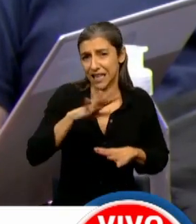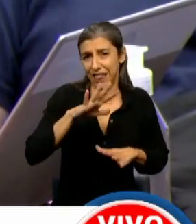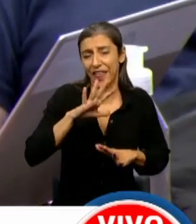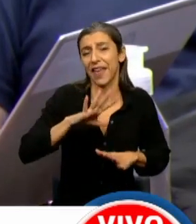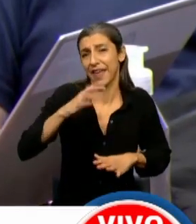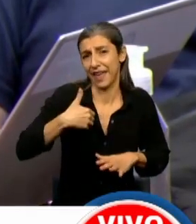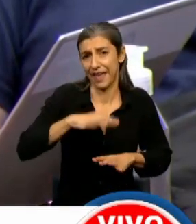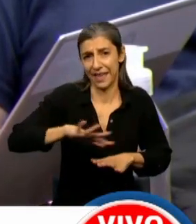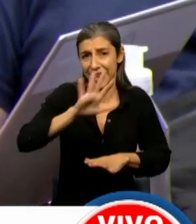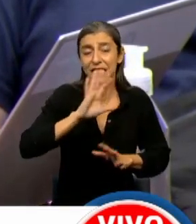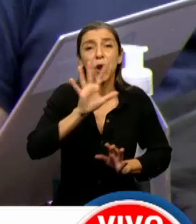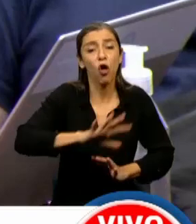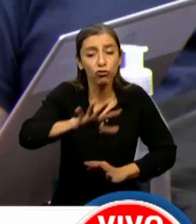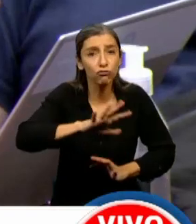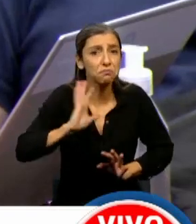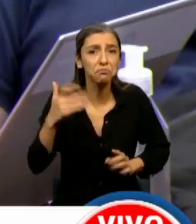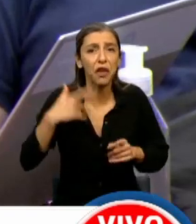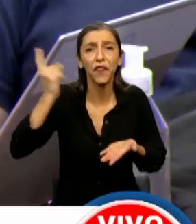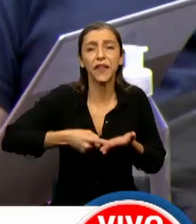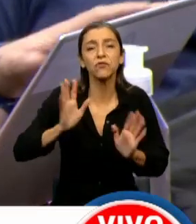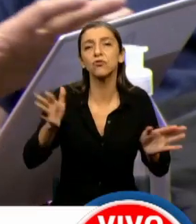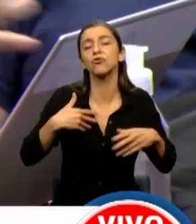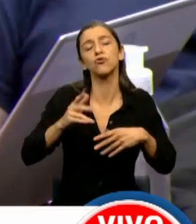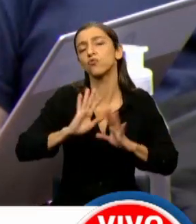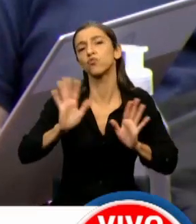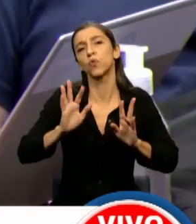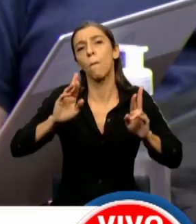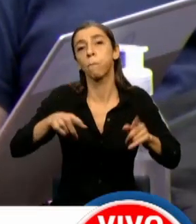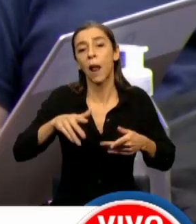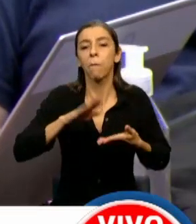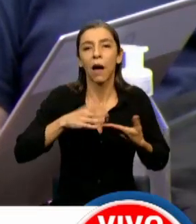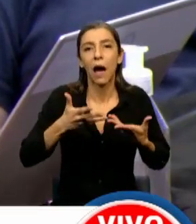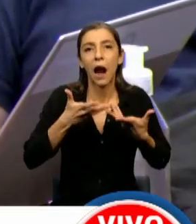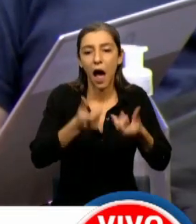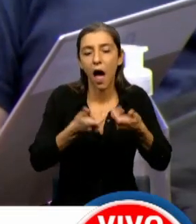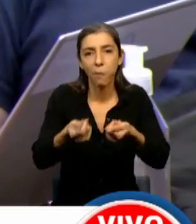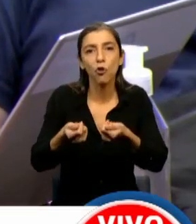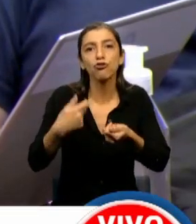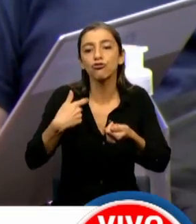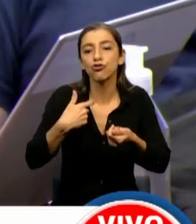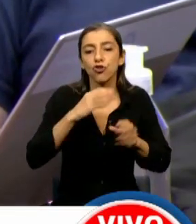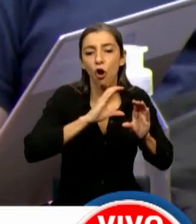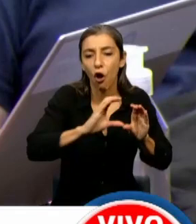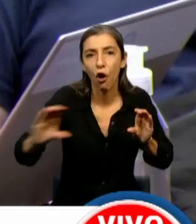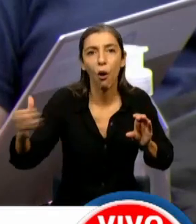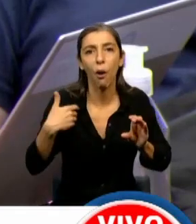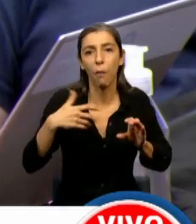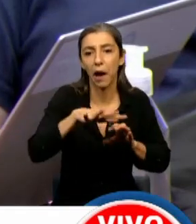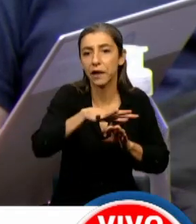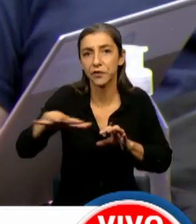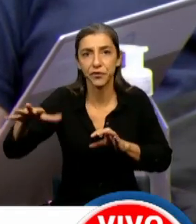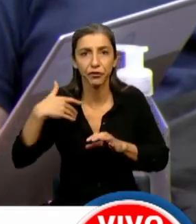decidió prácticamente no tener ninguna política de asistencia económica y social para los sectores afectados por la pandemia.